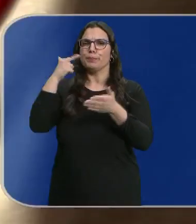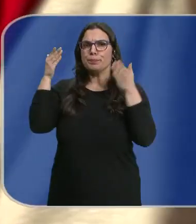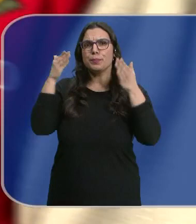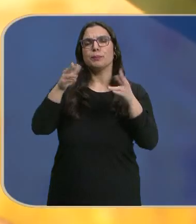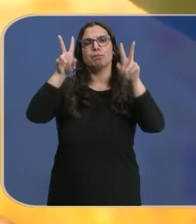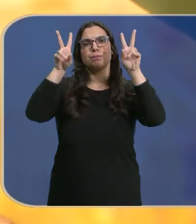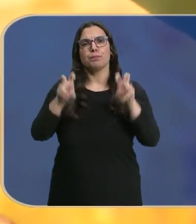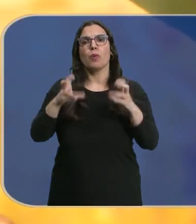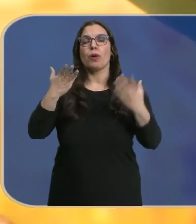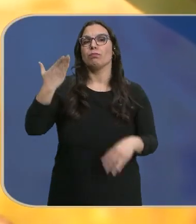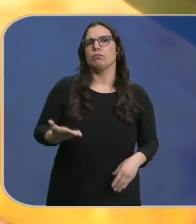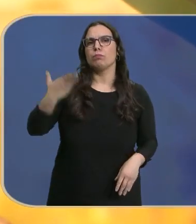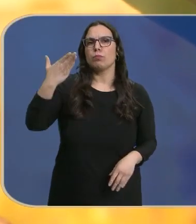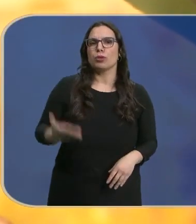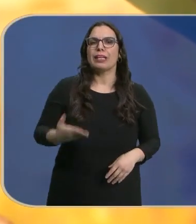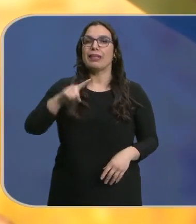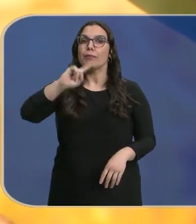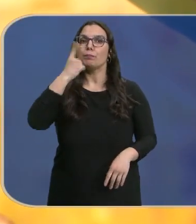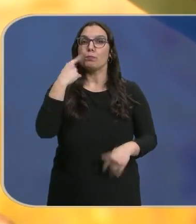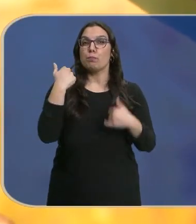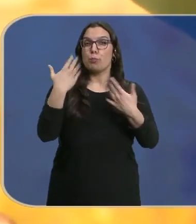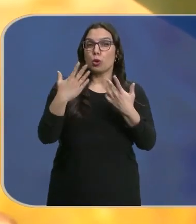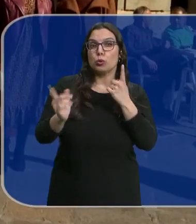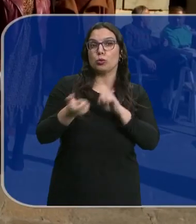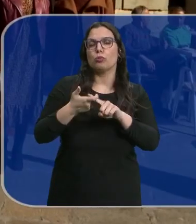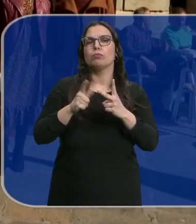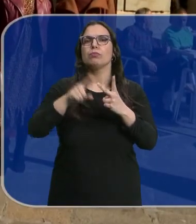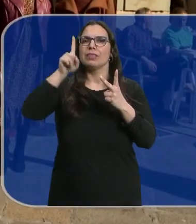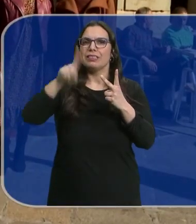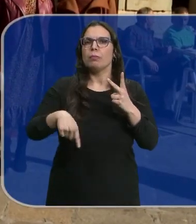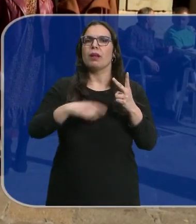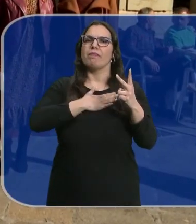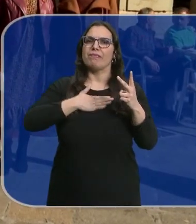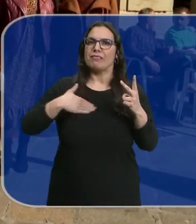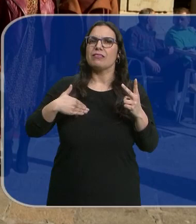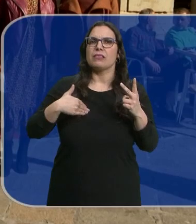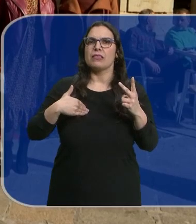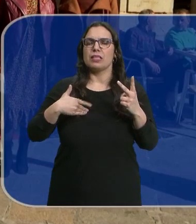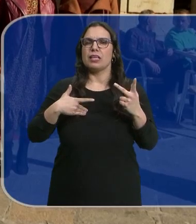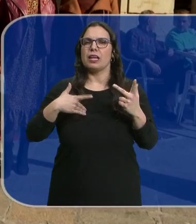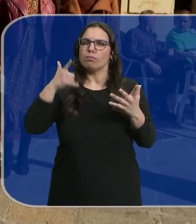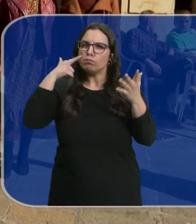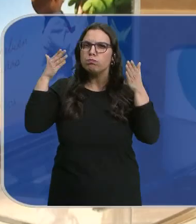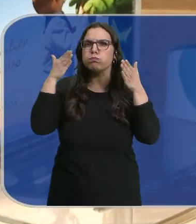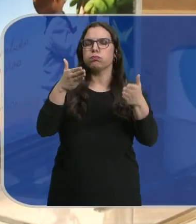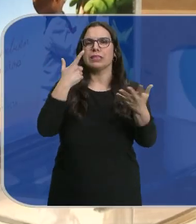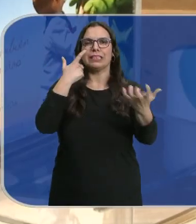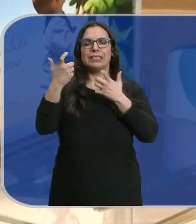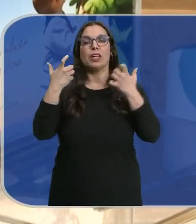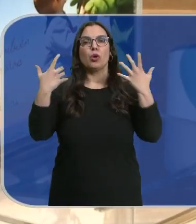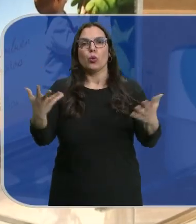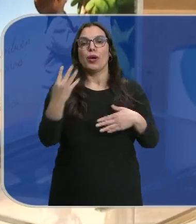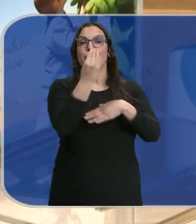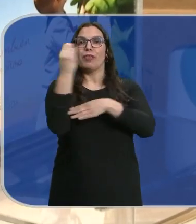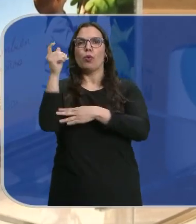hincapié en la importancia del diagnóstico precoz y también han querido poner y darle mucho énfasis a la figura de